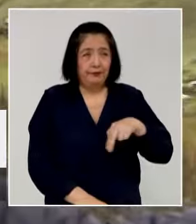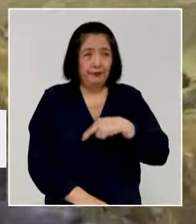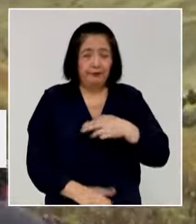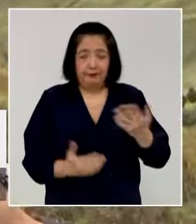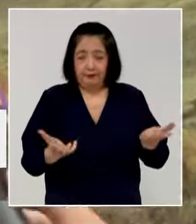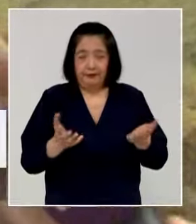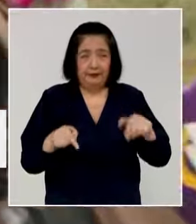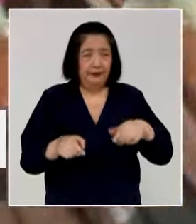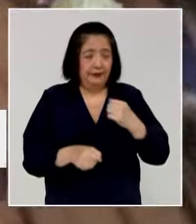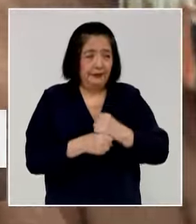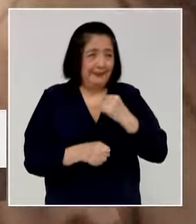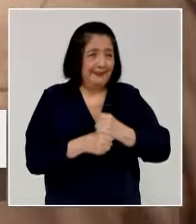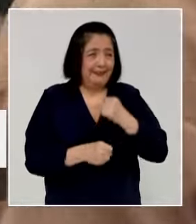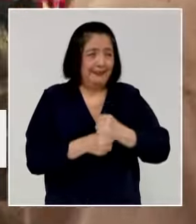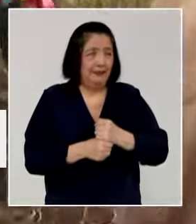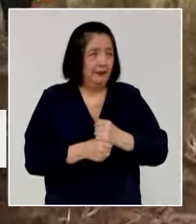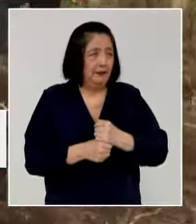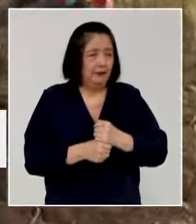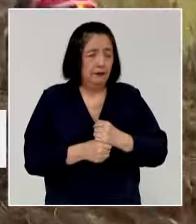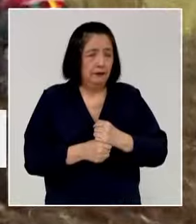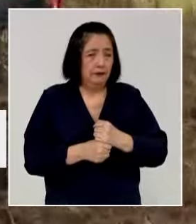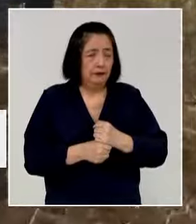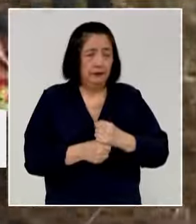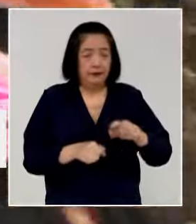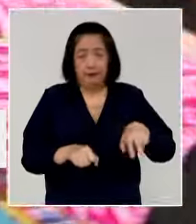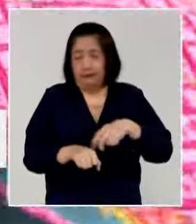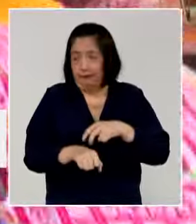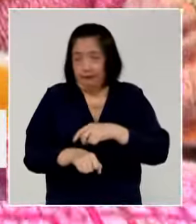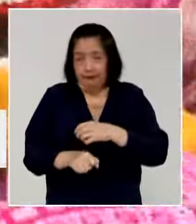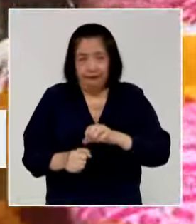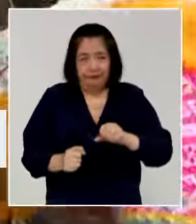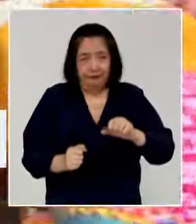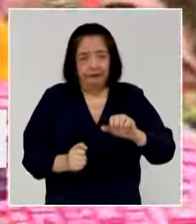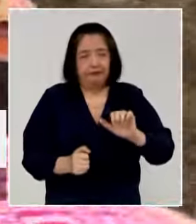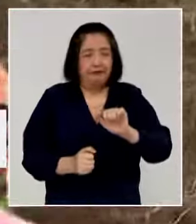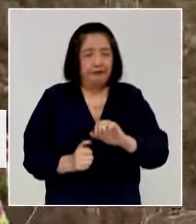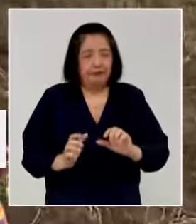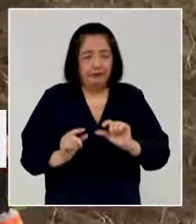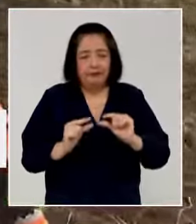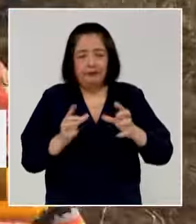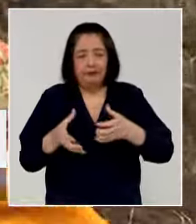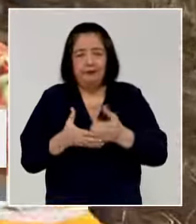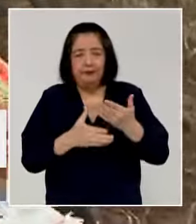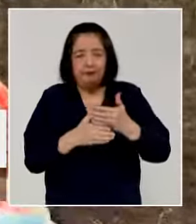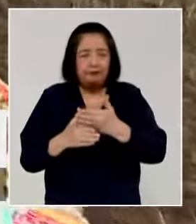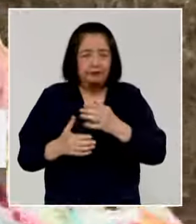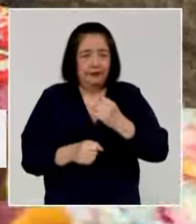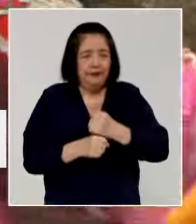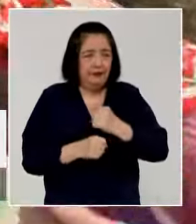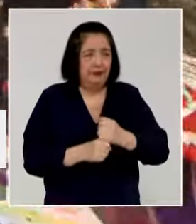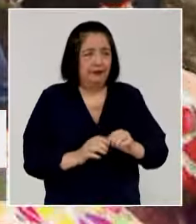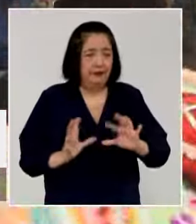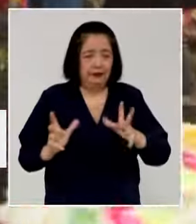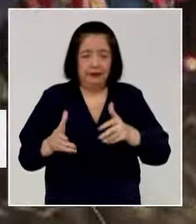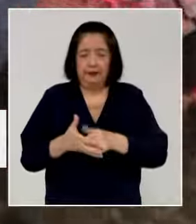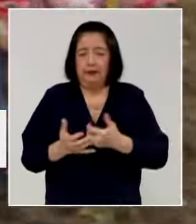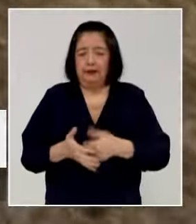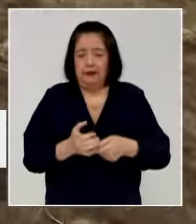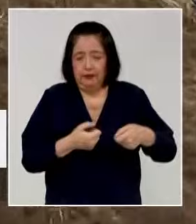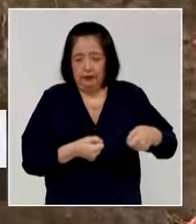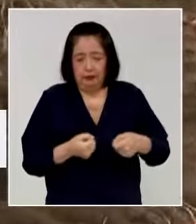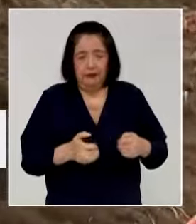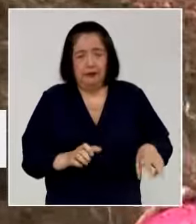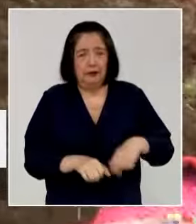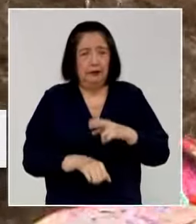acá trabajando lo que es el papa ayay en ayni. La Asociación de Productores Ecológicos